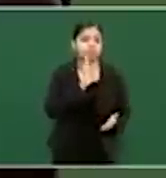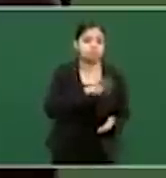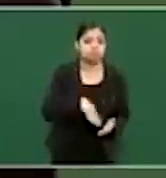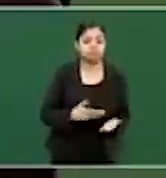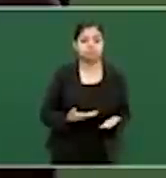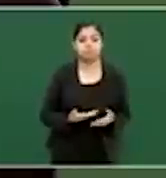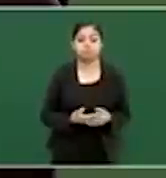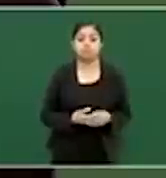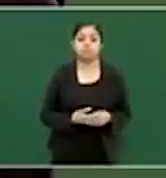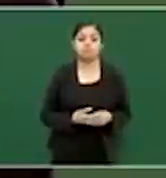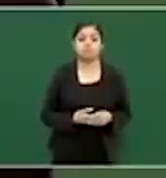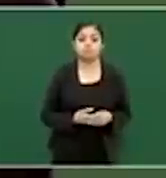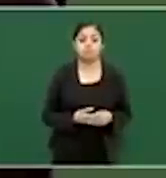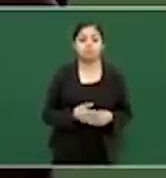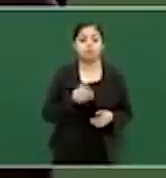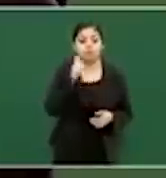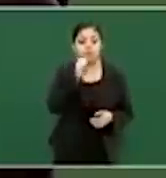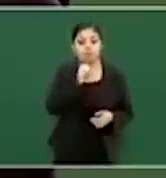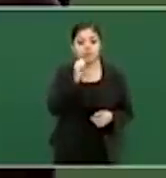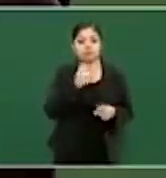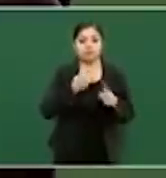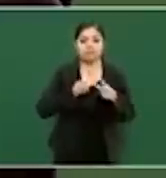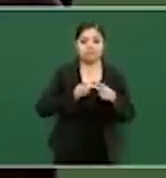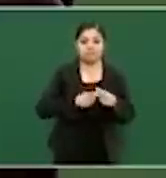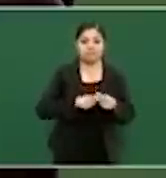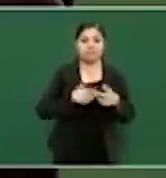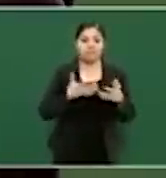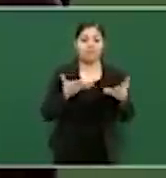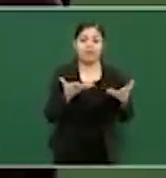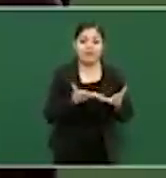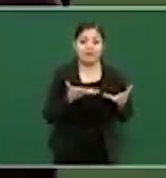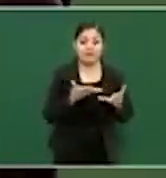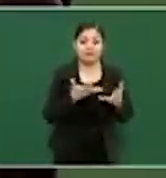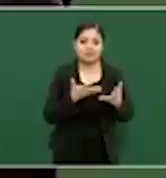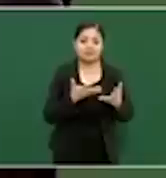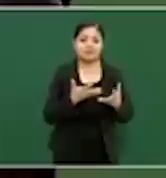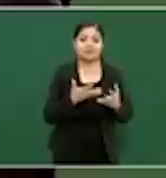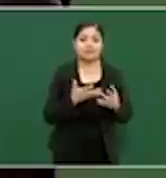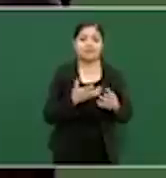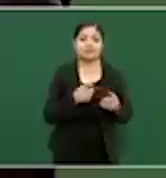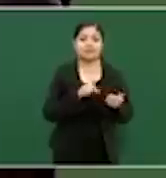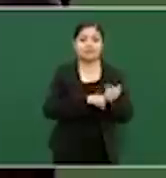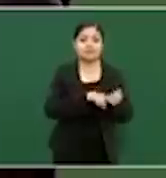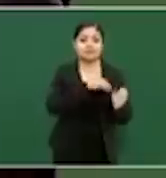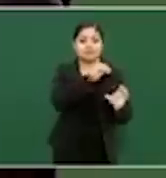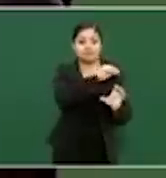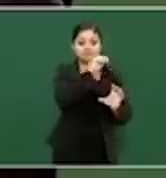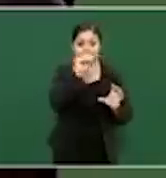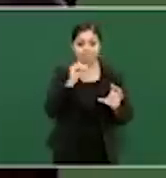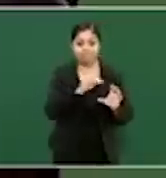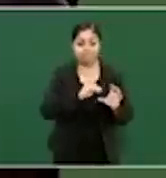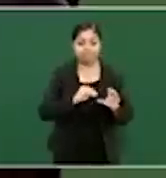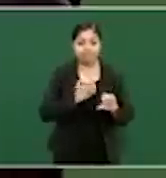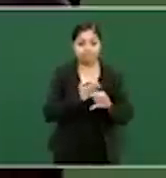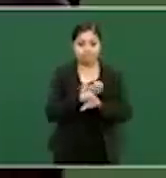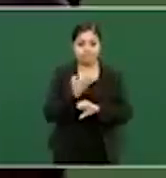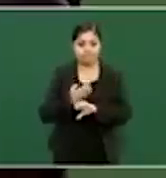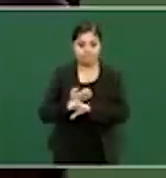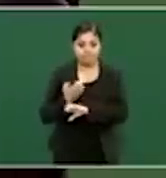se empiezan a realizar en los estados para